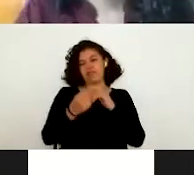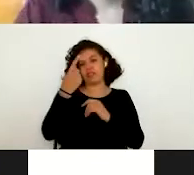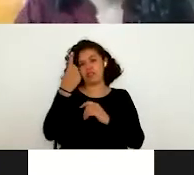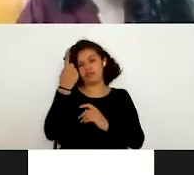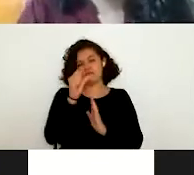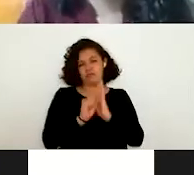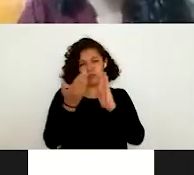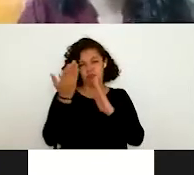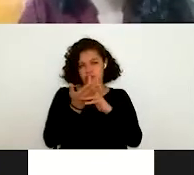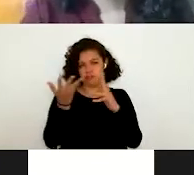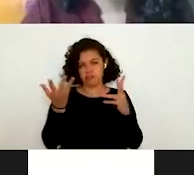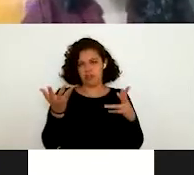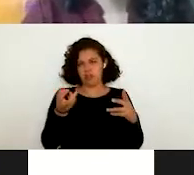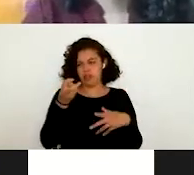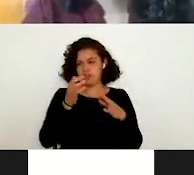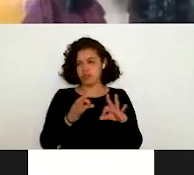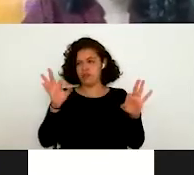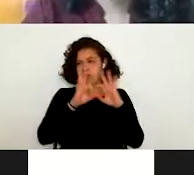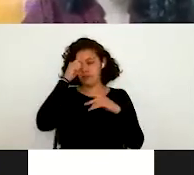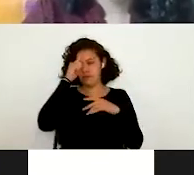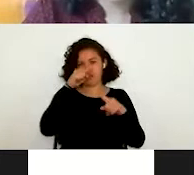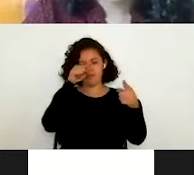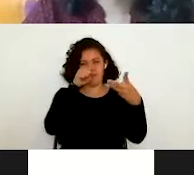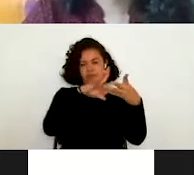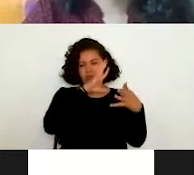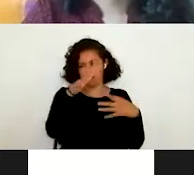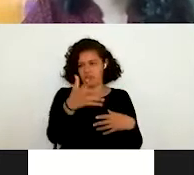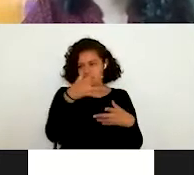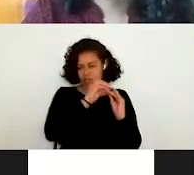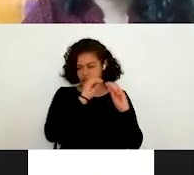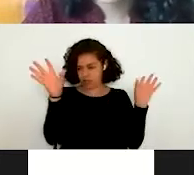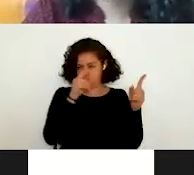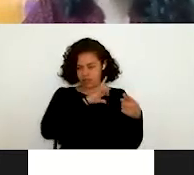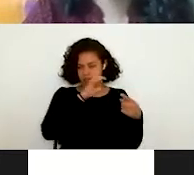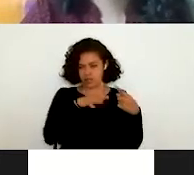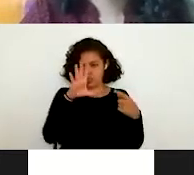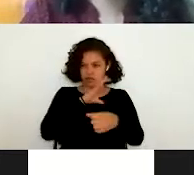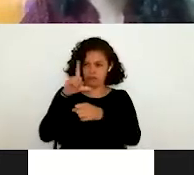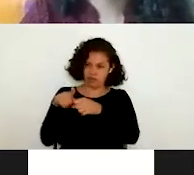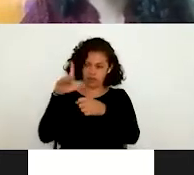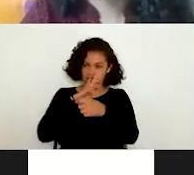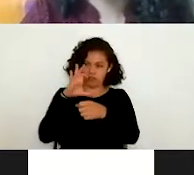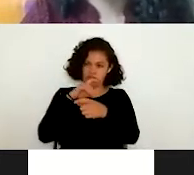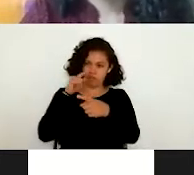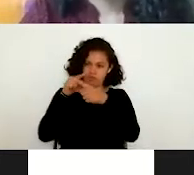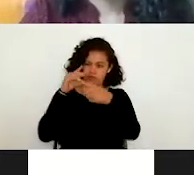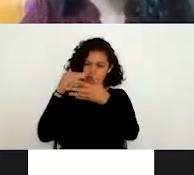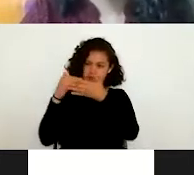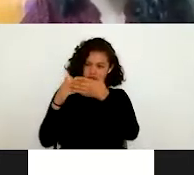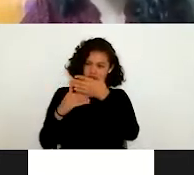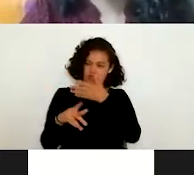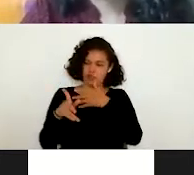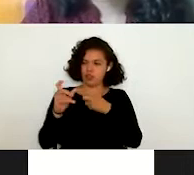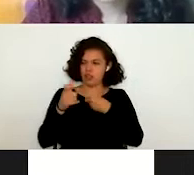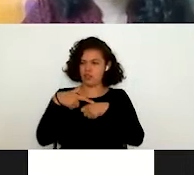Entonces, esa es la importancia de tener un objetivo general claro, un objetivo específico y una meta. ¿Alguno